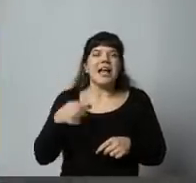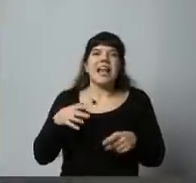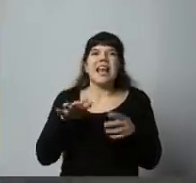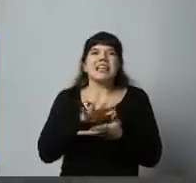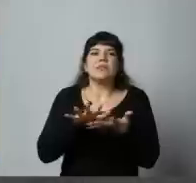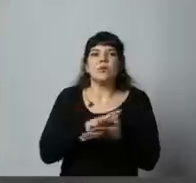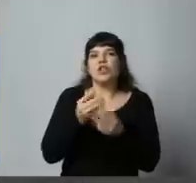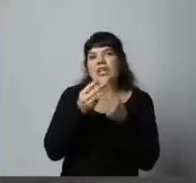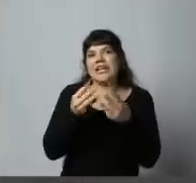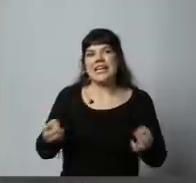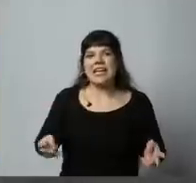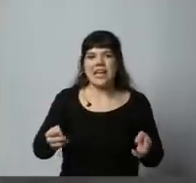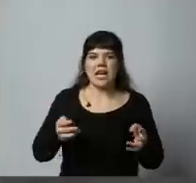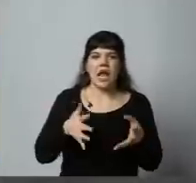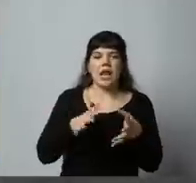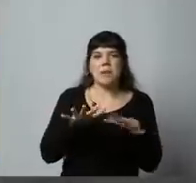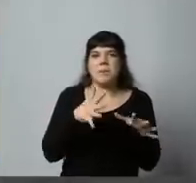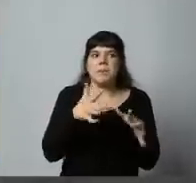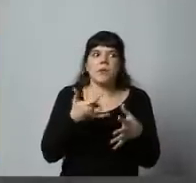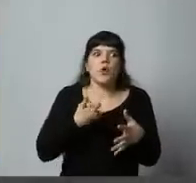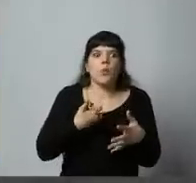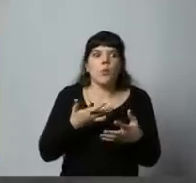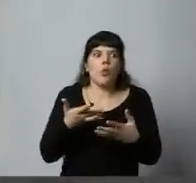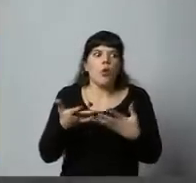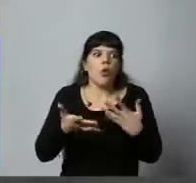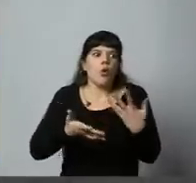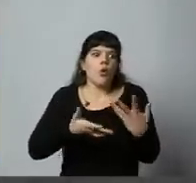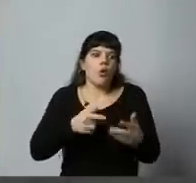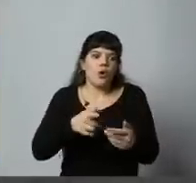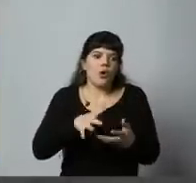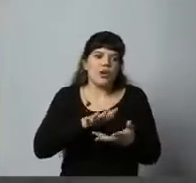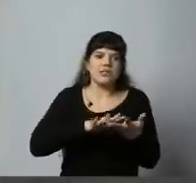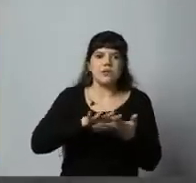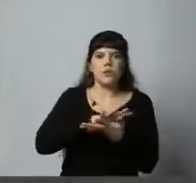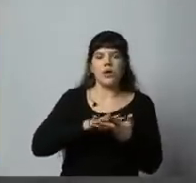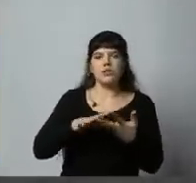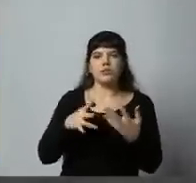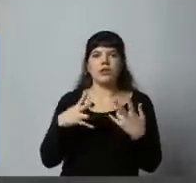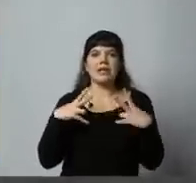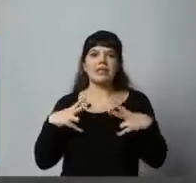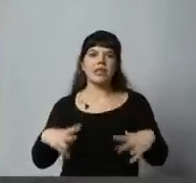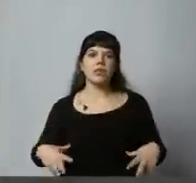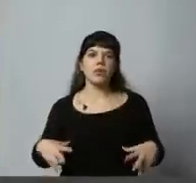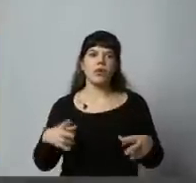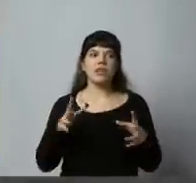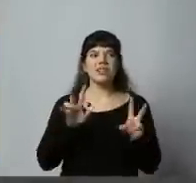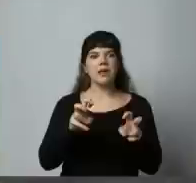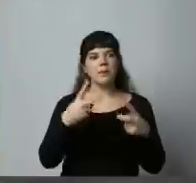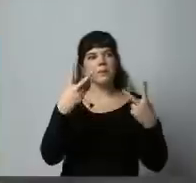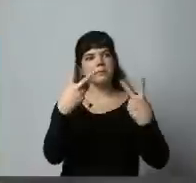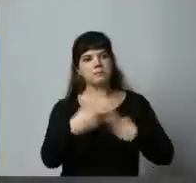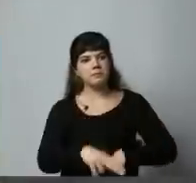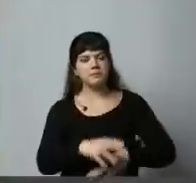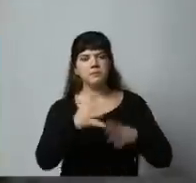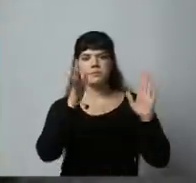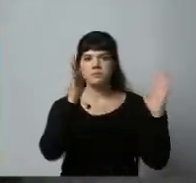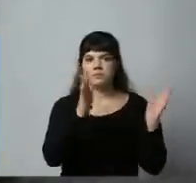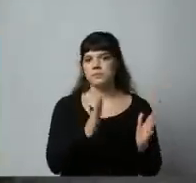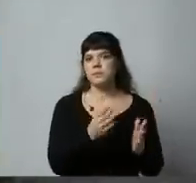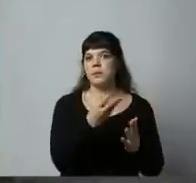va redundando en este tipo de eh recorte en primer lugar